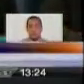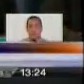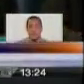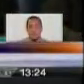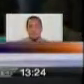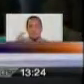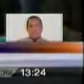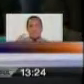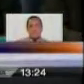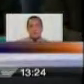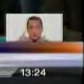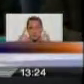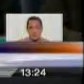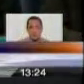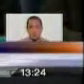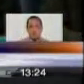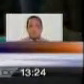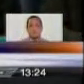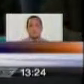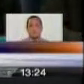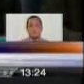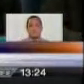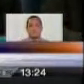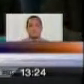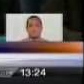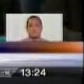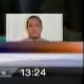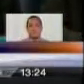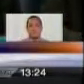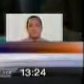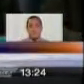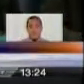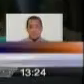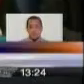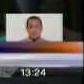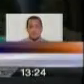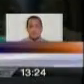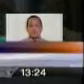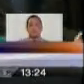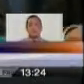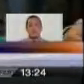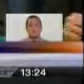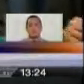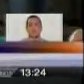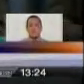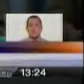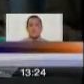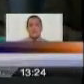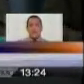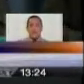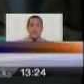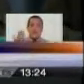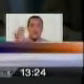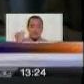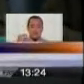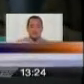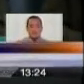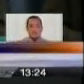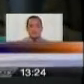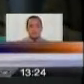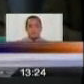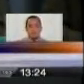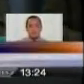era necesaria esa coordinación. Y en ese sentido yo solicité al entonces ministro de